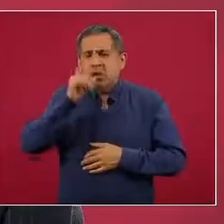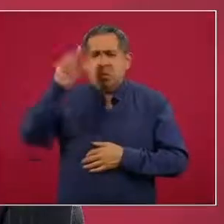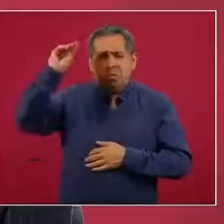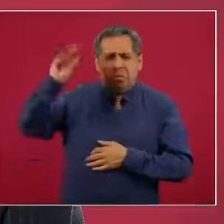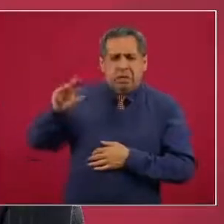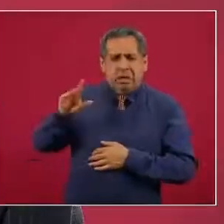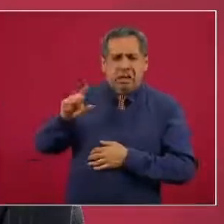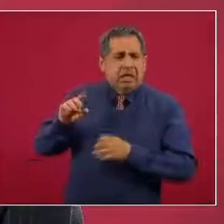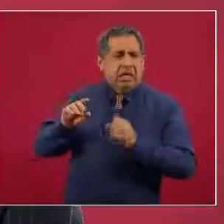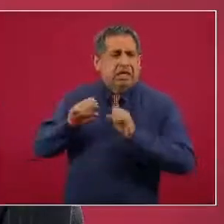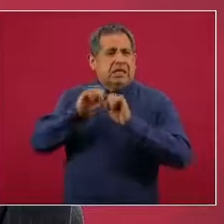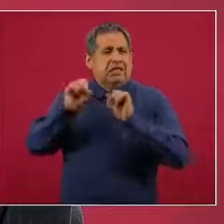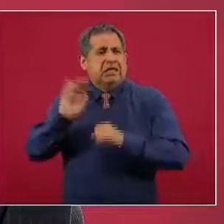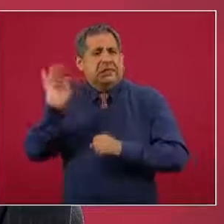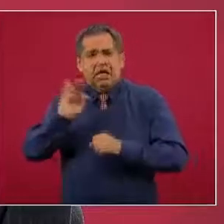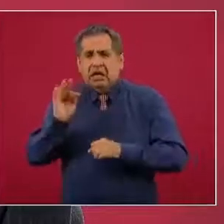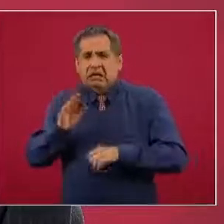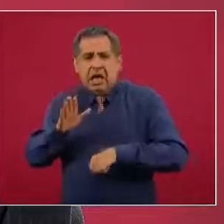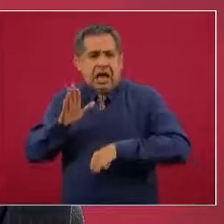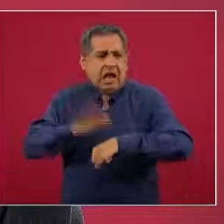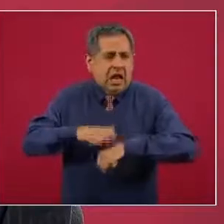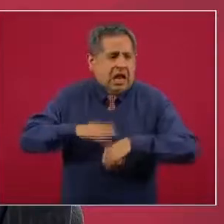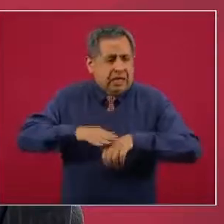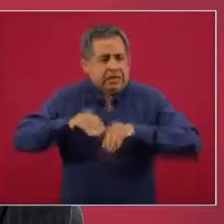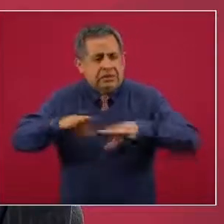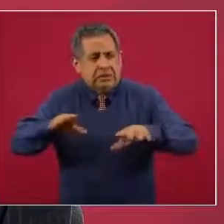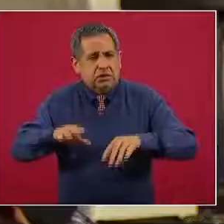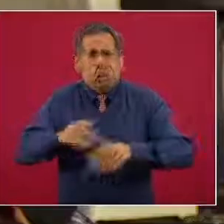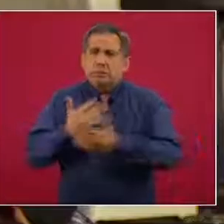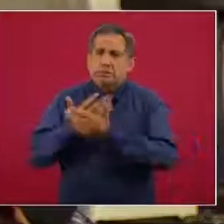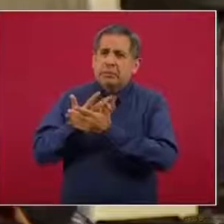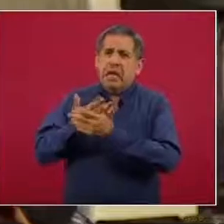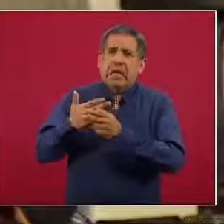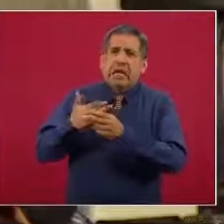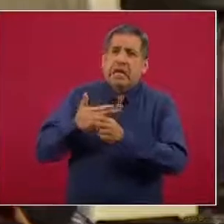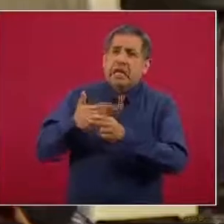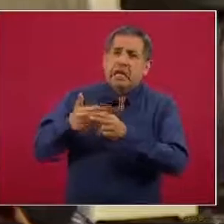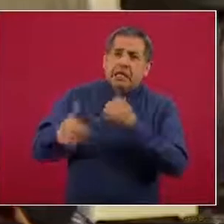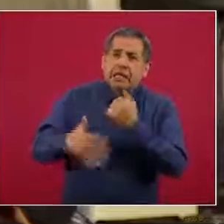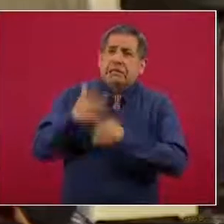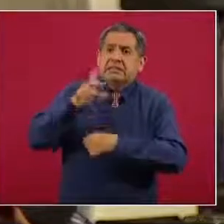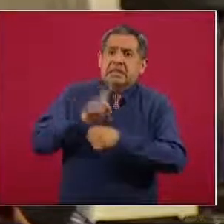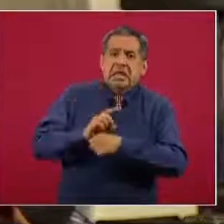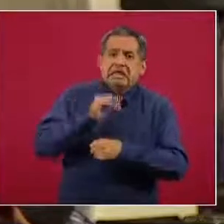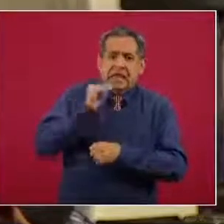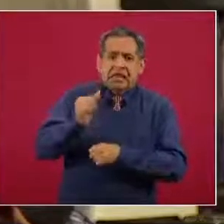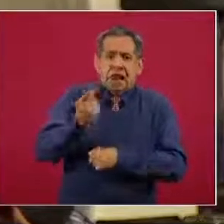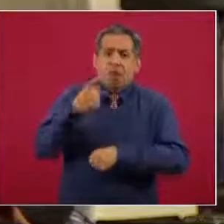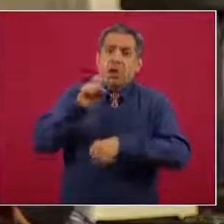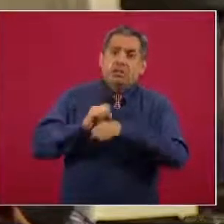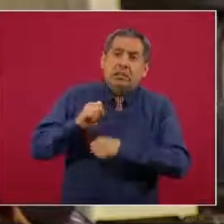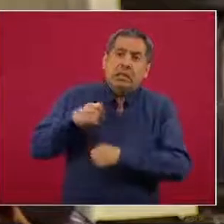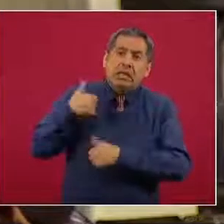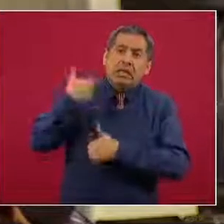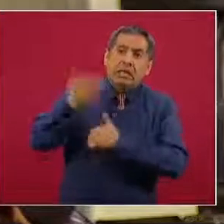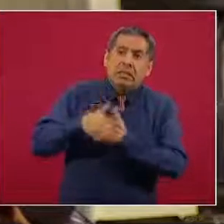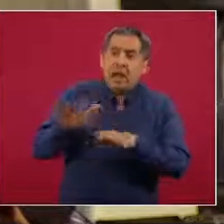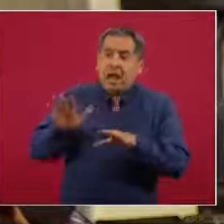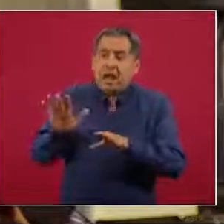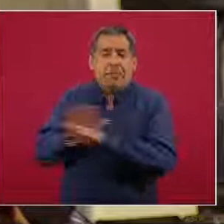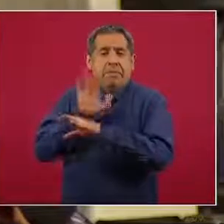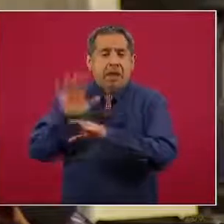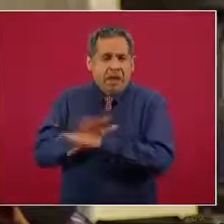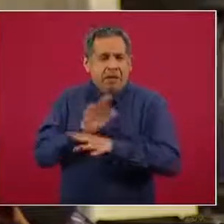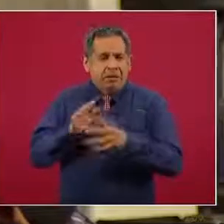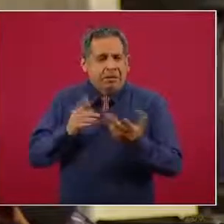en un sistema donde mandara alertas y no se esperaran los 15 días o una semana para que cambie ese color